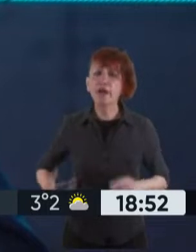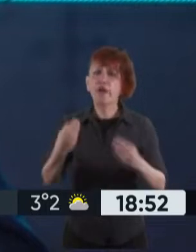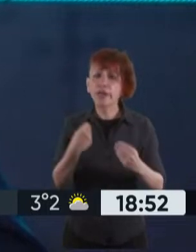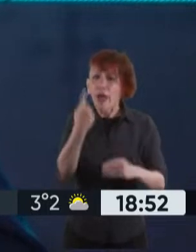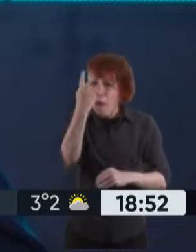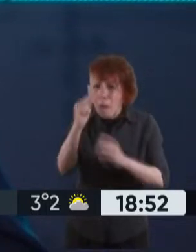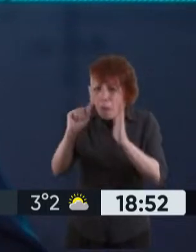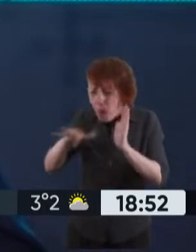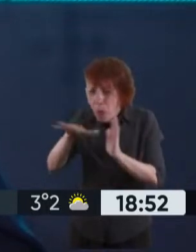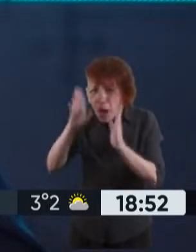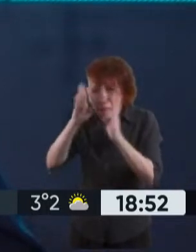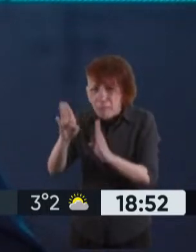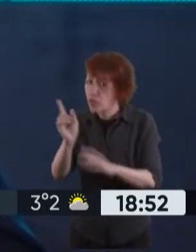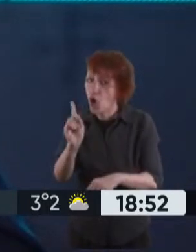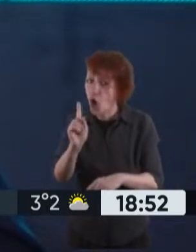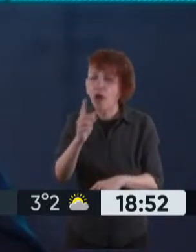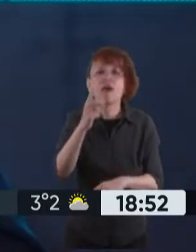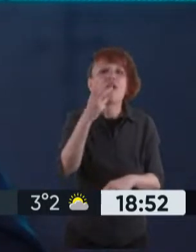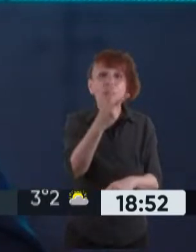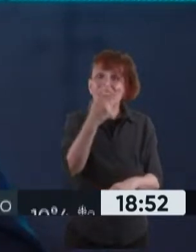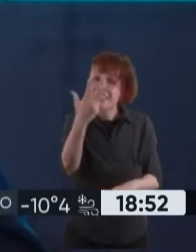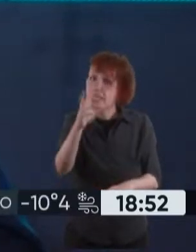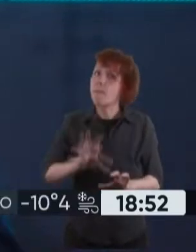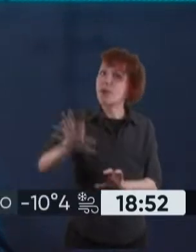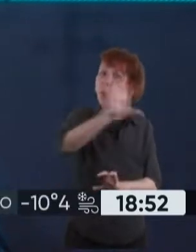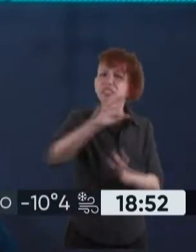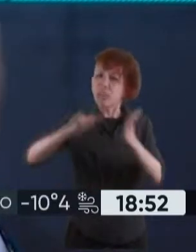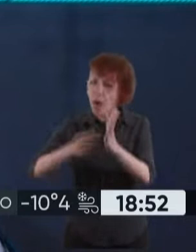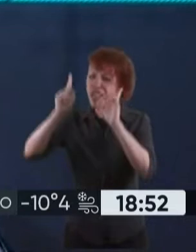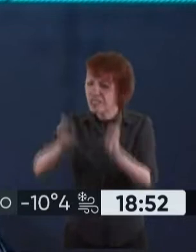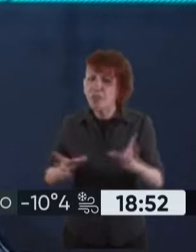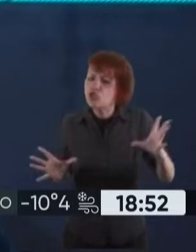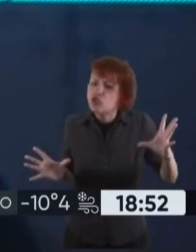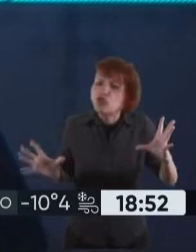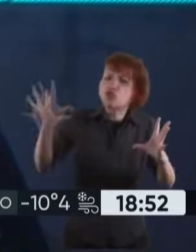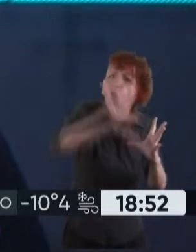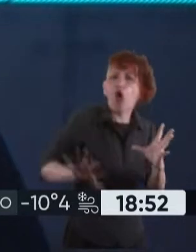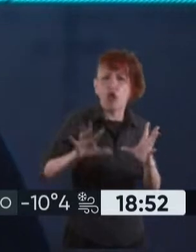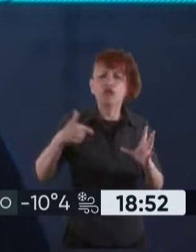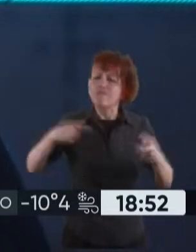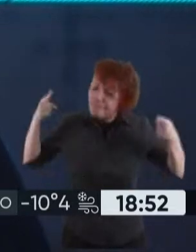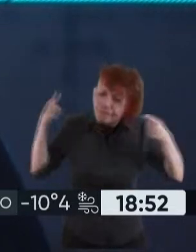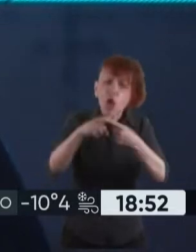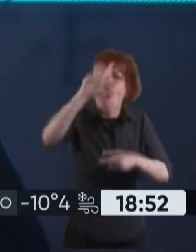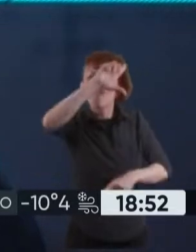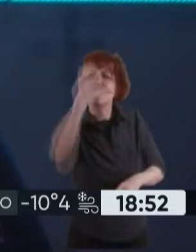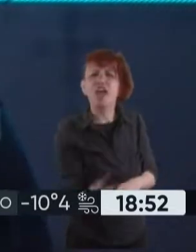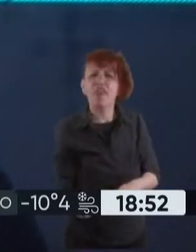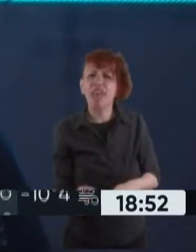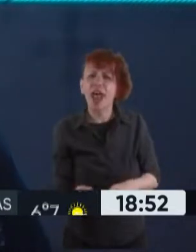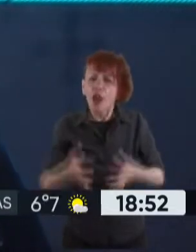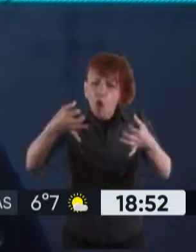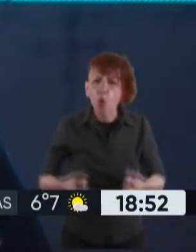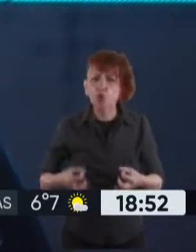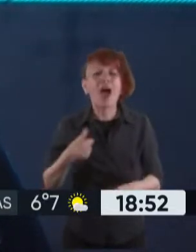23 provincias y la ciudad autónoma. Porque lo que quiero es un desarrollo federal justo. A mí no me gusta